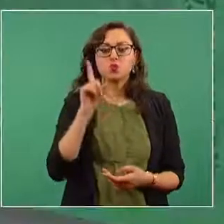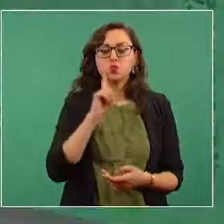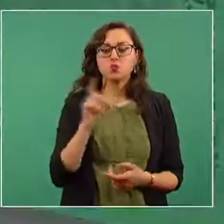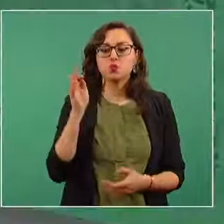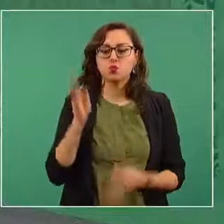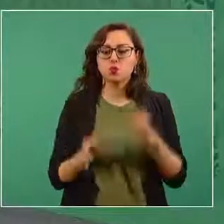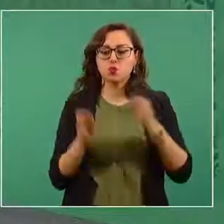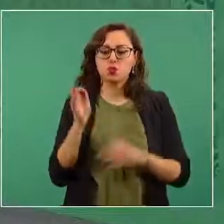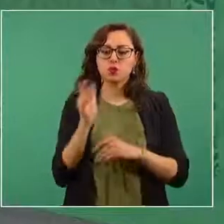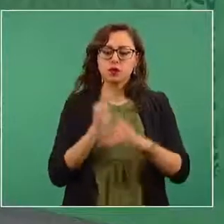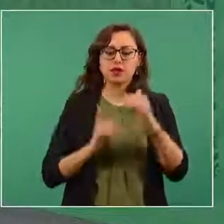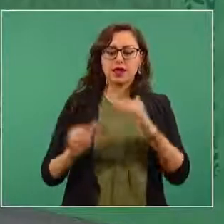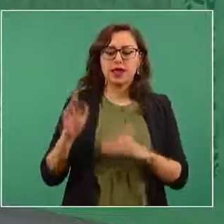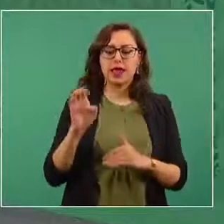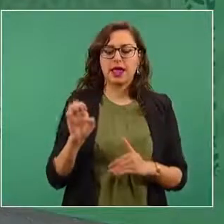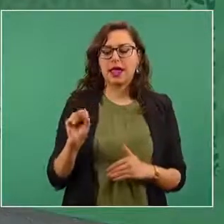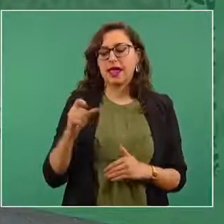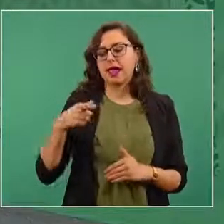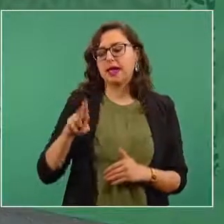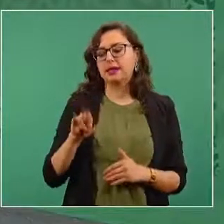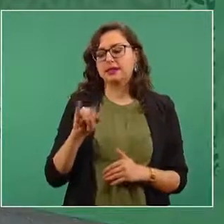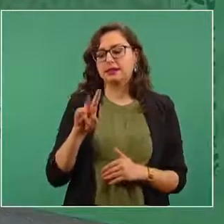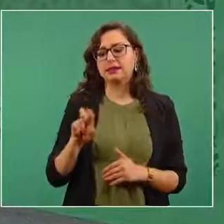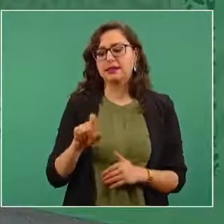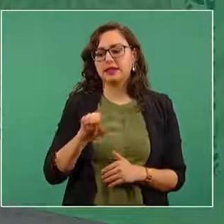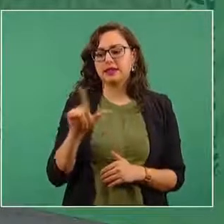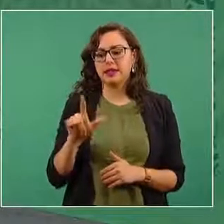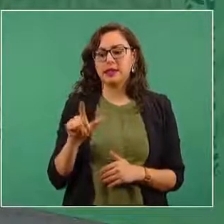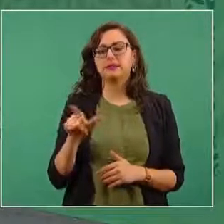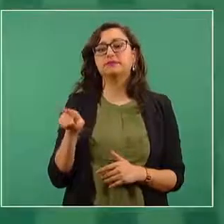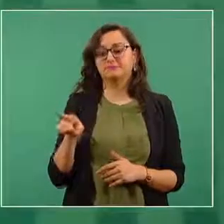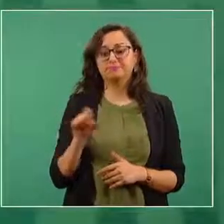Esquivel, efectivamente eso es así, es lo del reporte que me dio el cónsul,